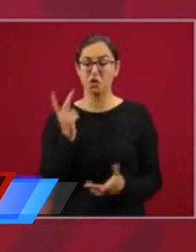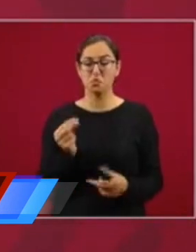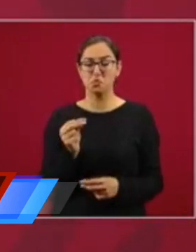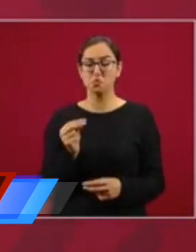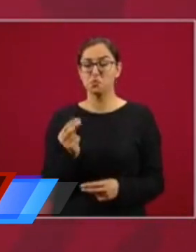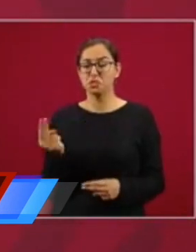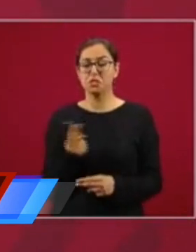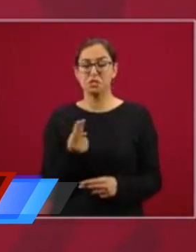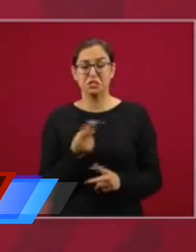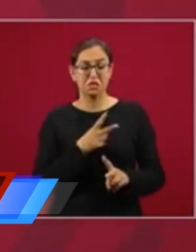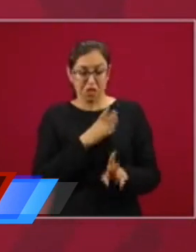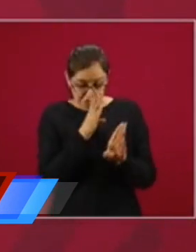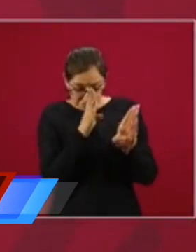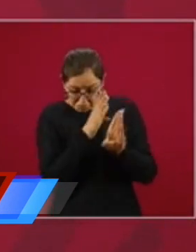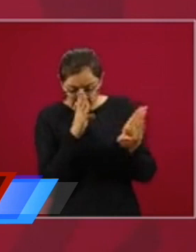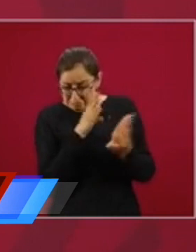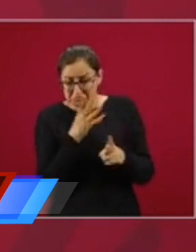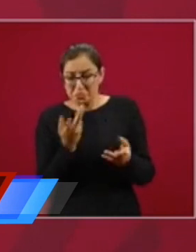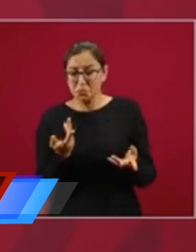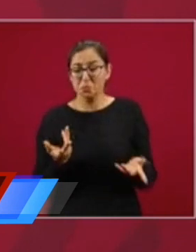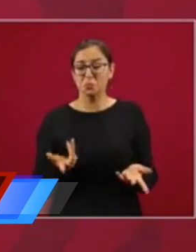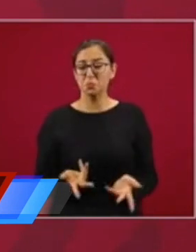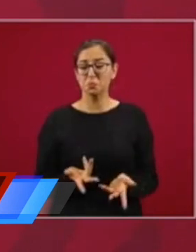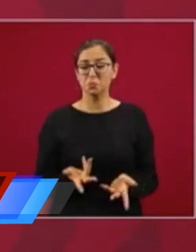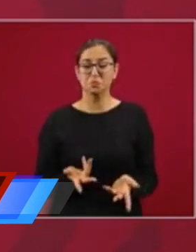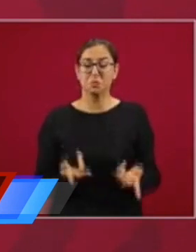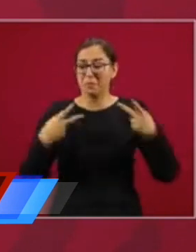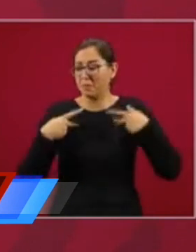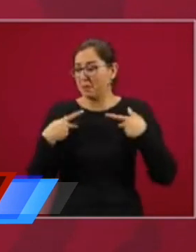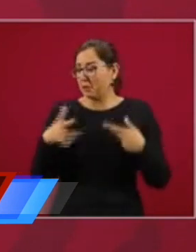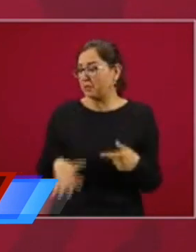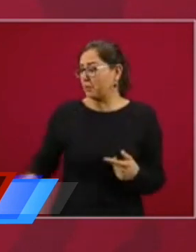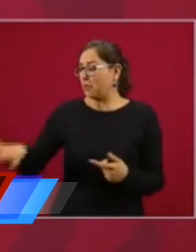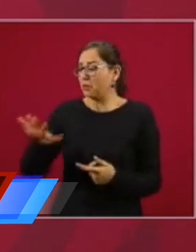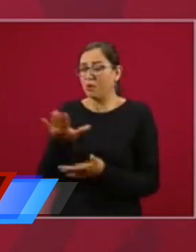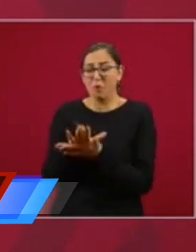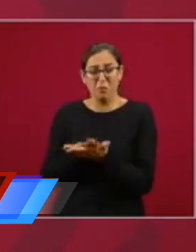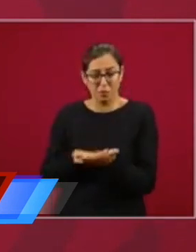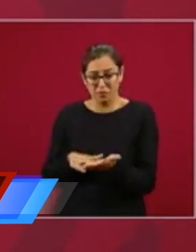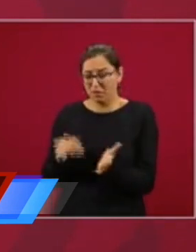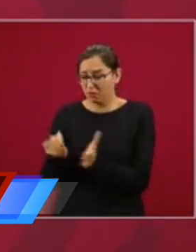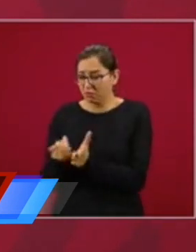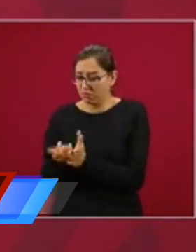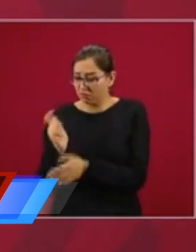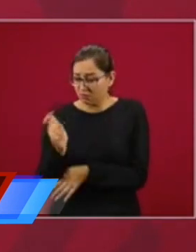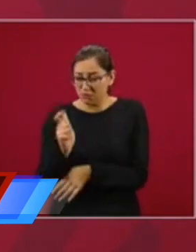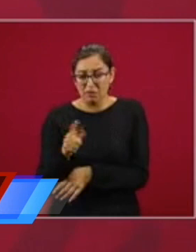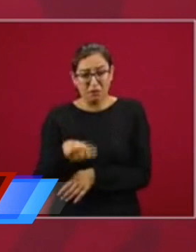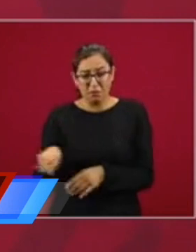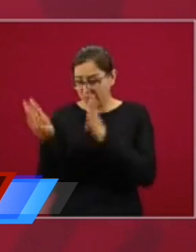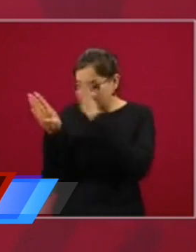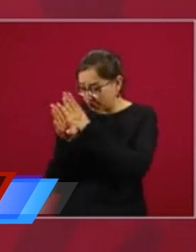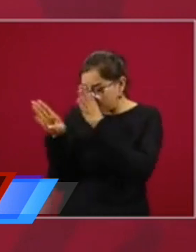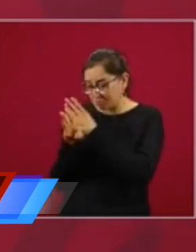información sobre los contribuyentes durante visitas domiciliarias que haga personal de este organismo. ¿Cómo se propone en la miscelánea fiscal para